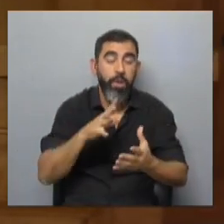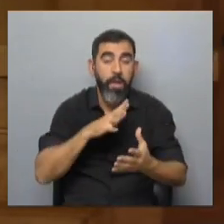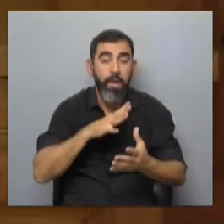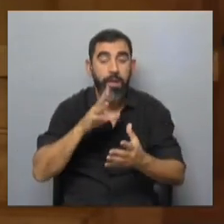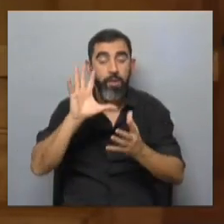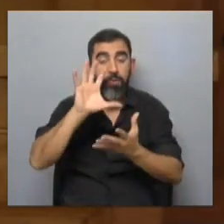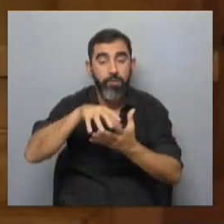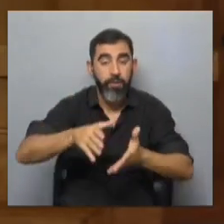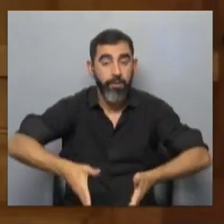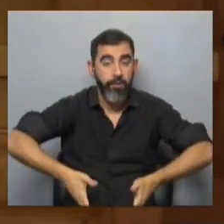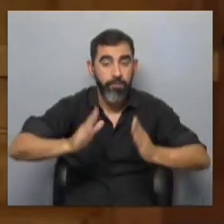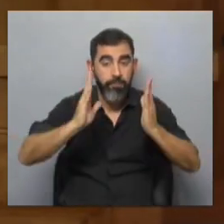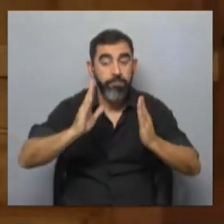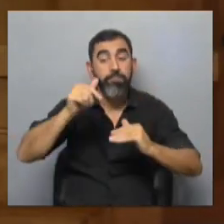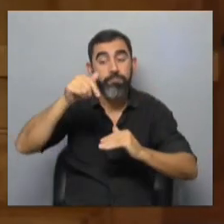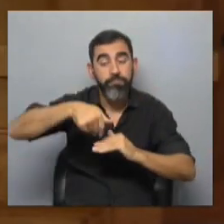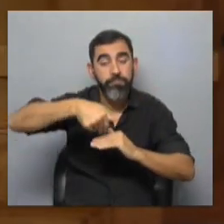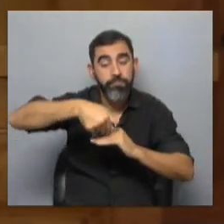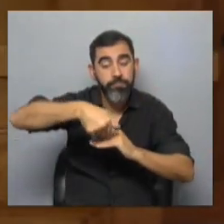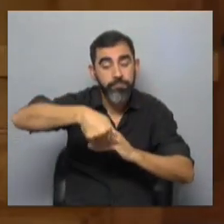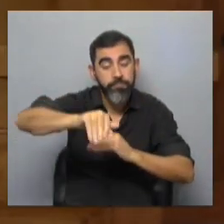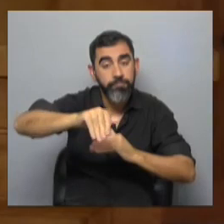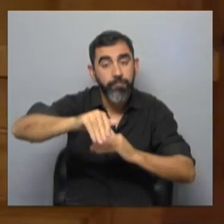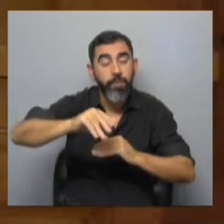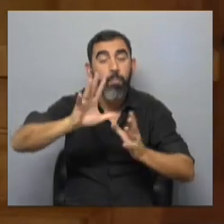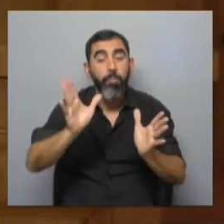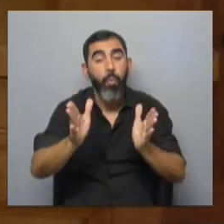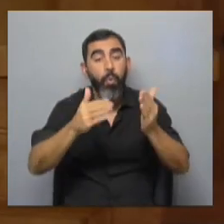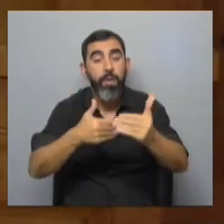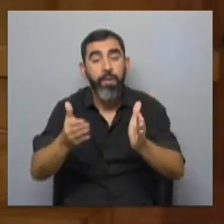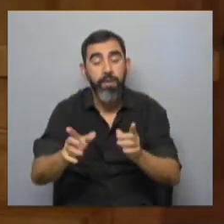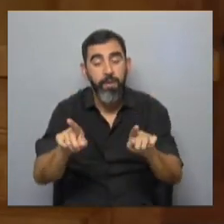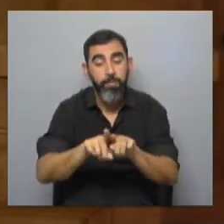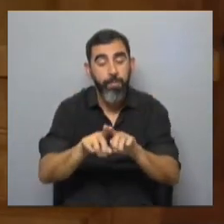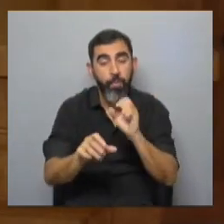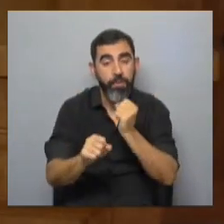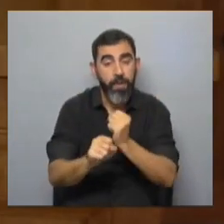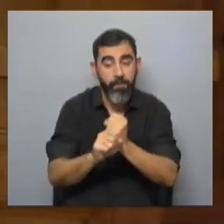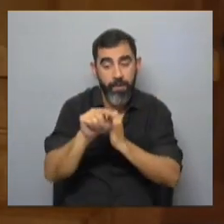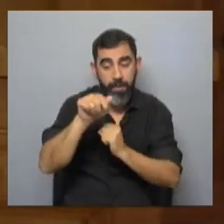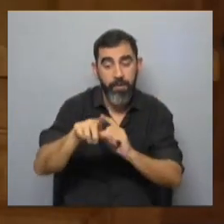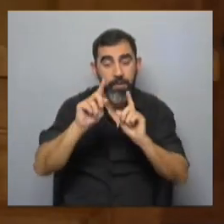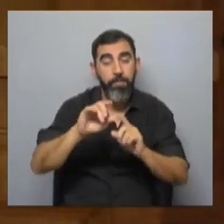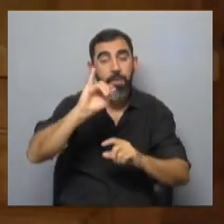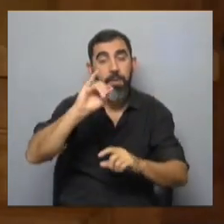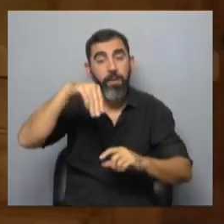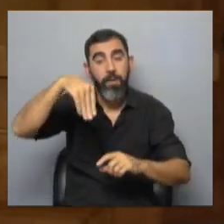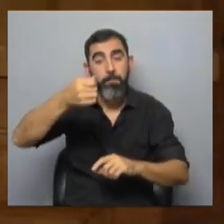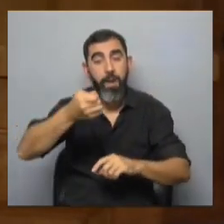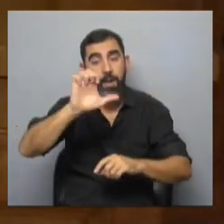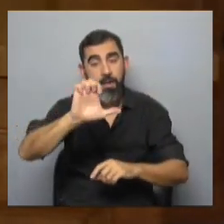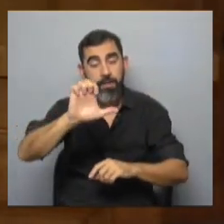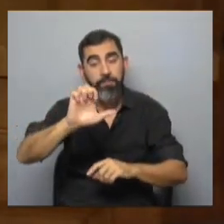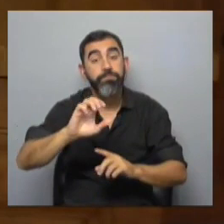las instalaciones y a partir de allí trabaje en las policlínicas de Casa de Galicia y también en los IMAE, que